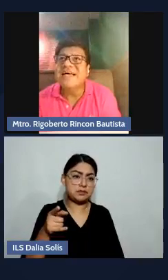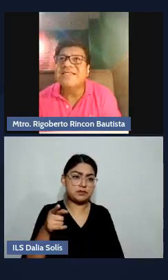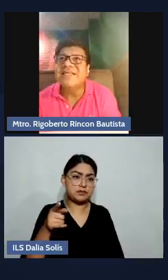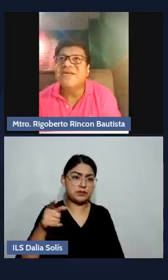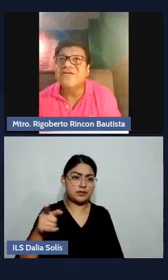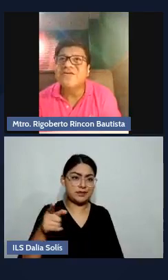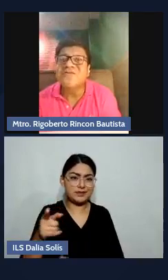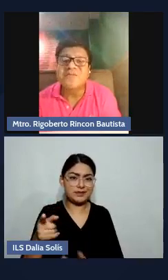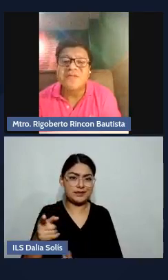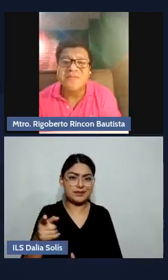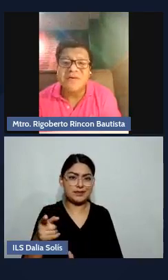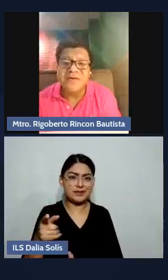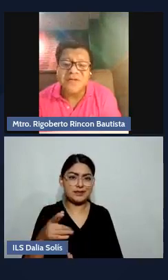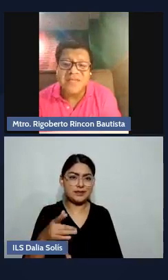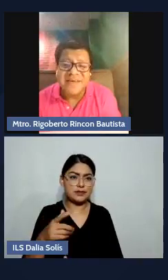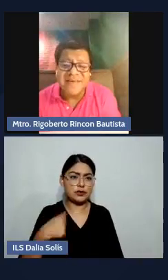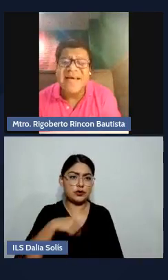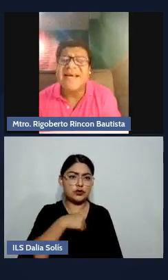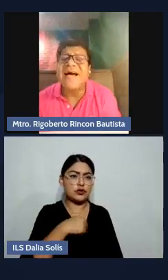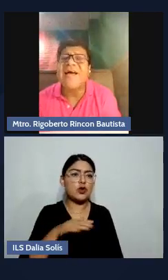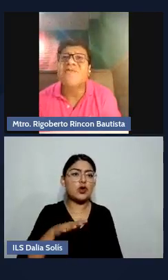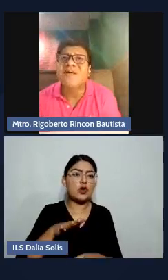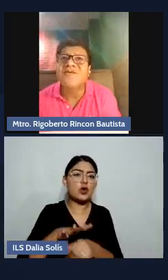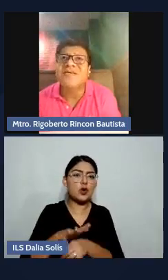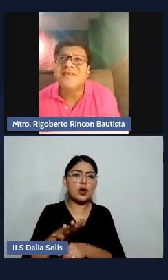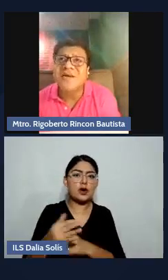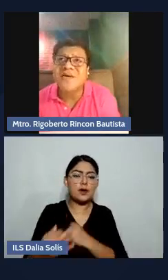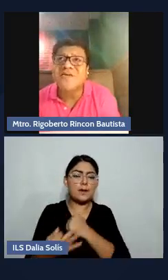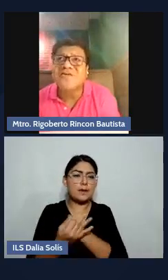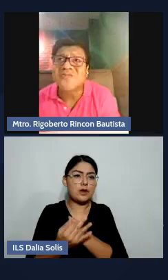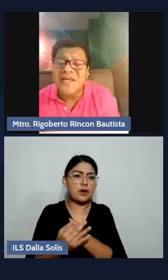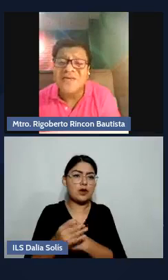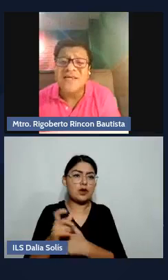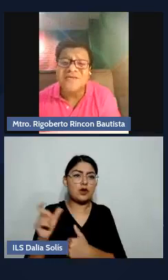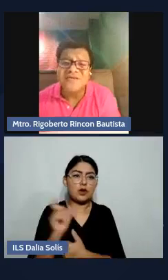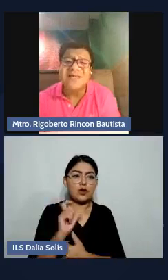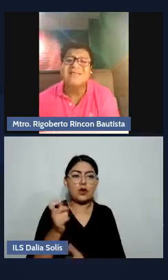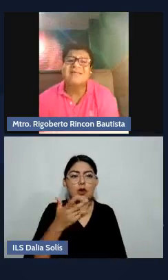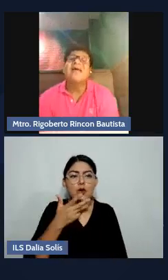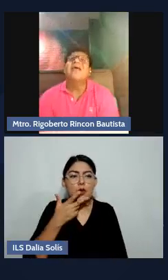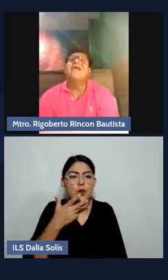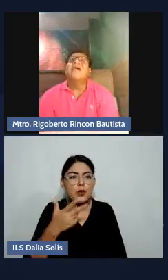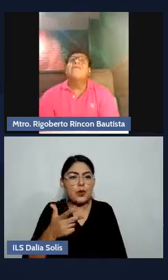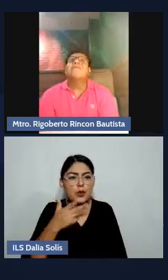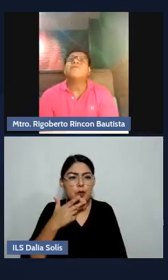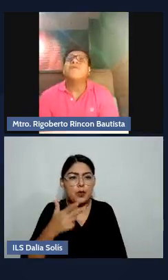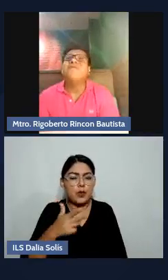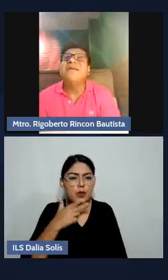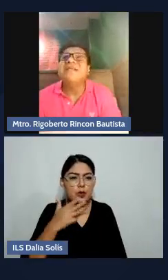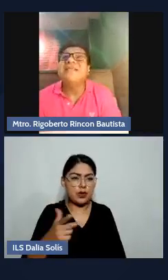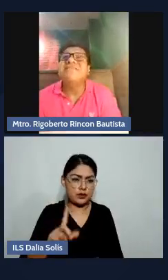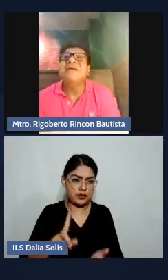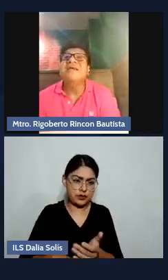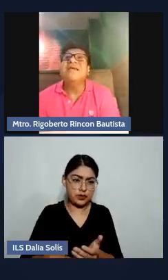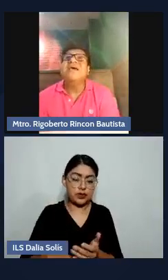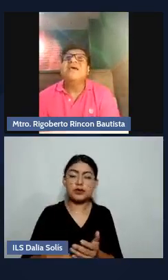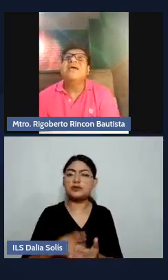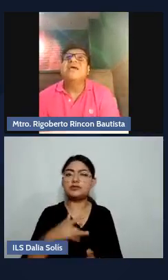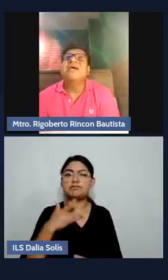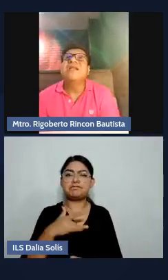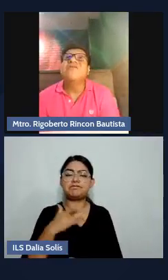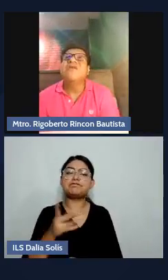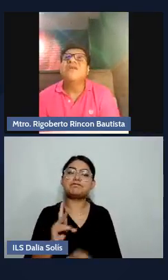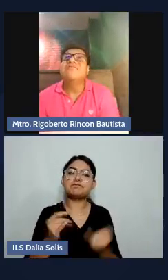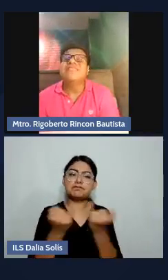que nosotros vamos a poder observar al momento de estar consumiendo la sustancia? Pero de igual manera también lo que nos